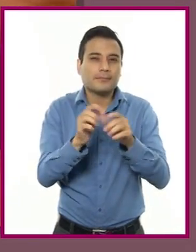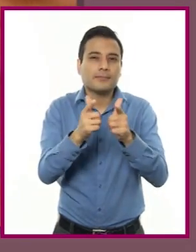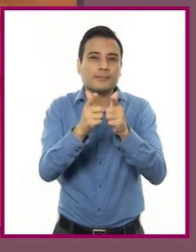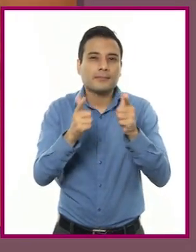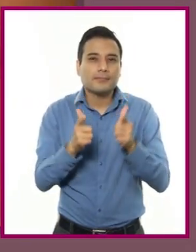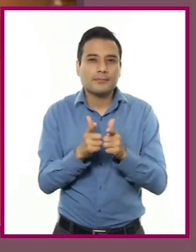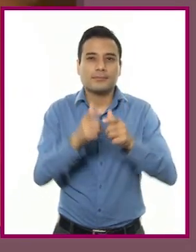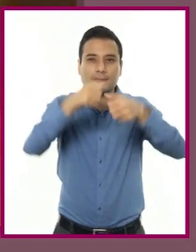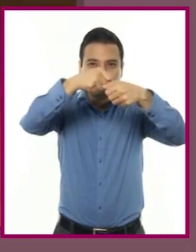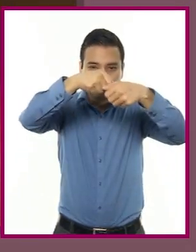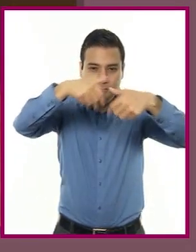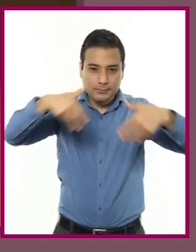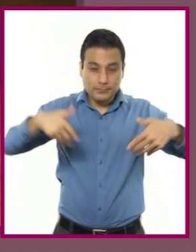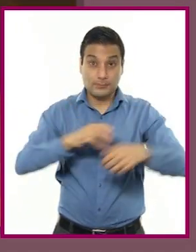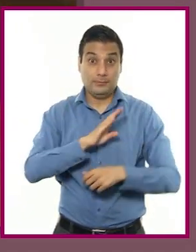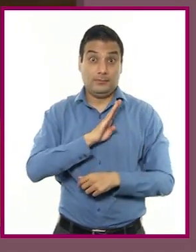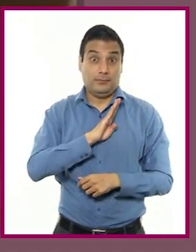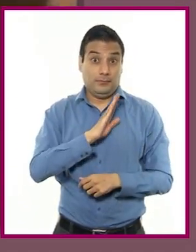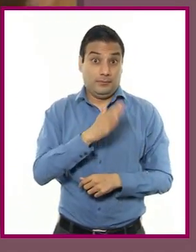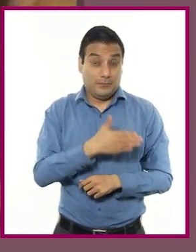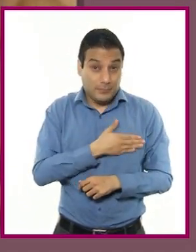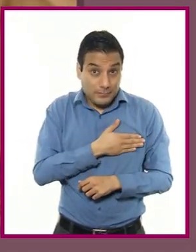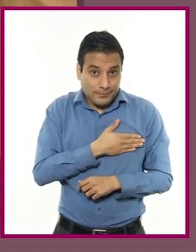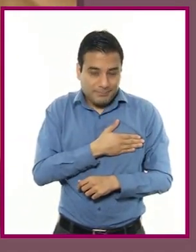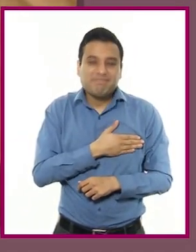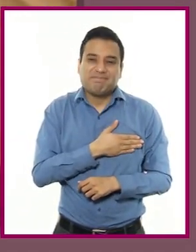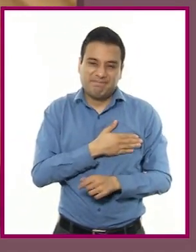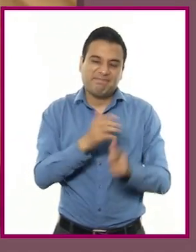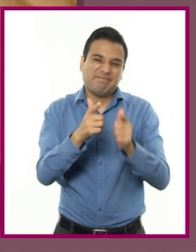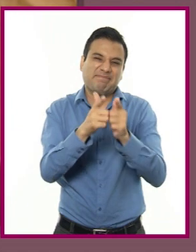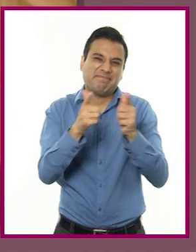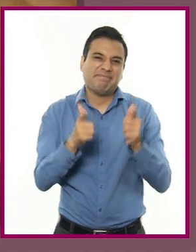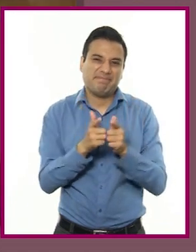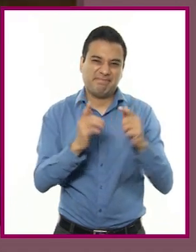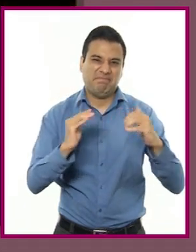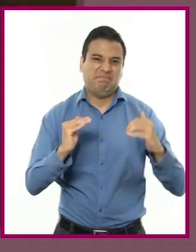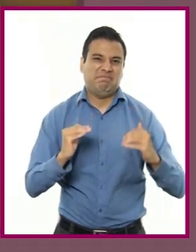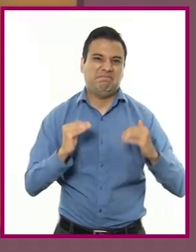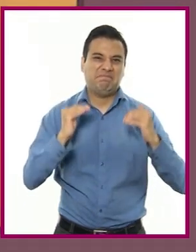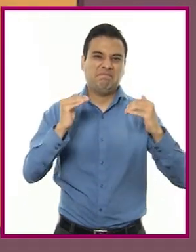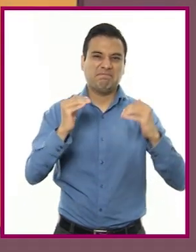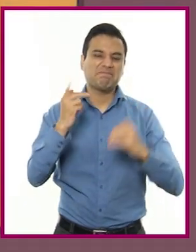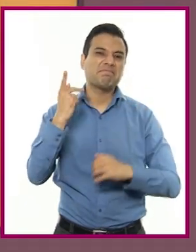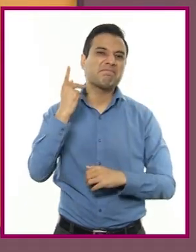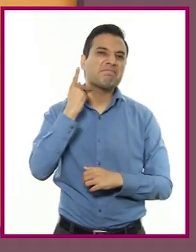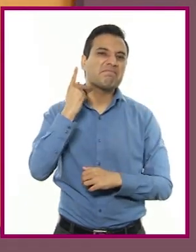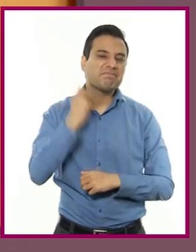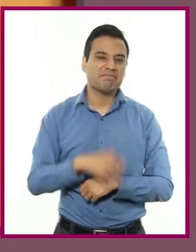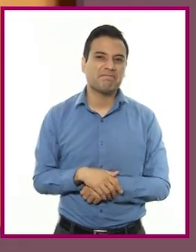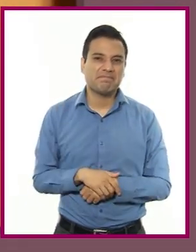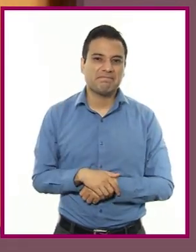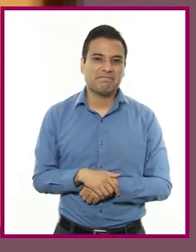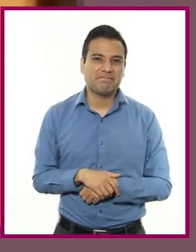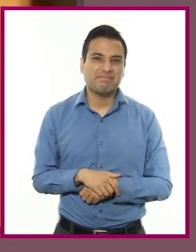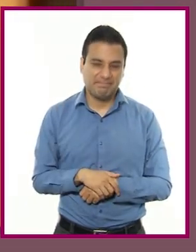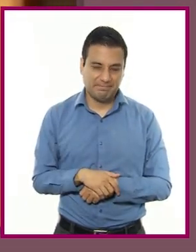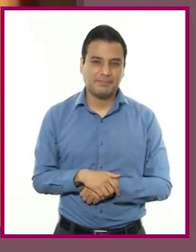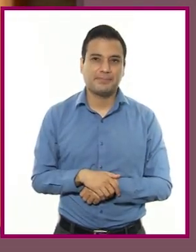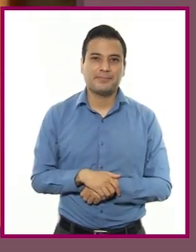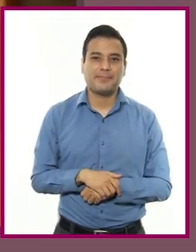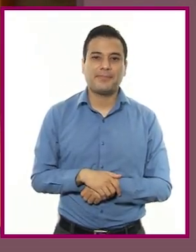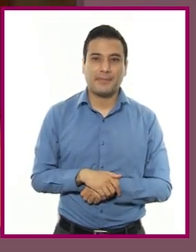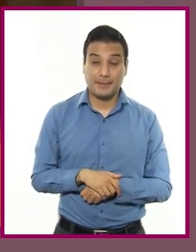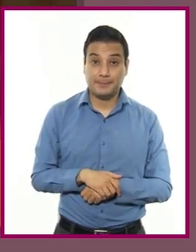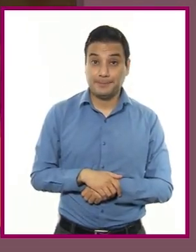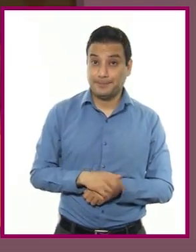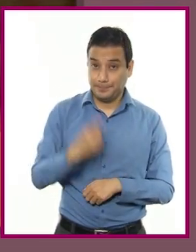que los españoles peninsulares detentaban todos los privilegios del poder político. Comenzando por los criollos, en